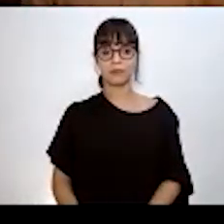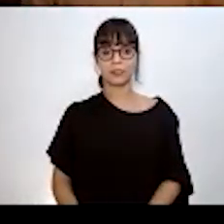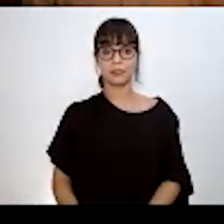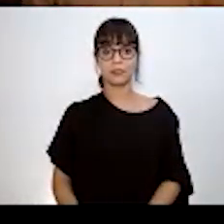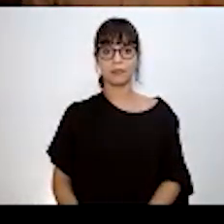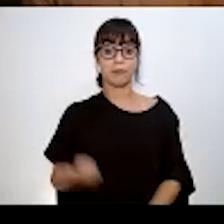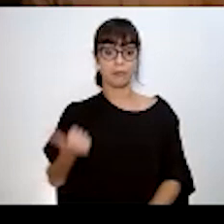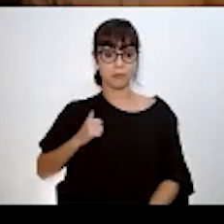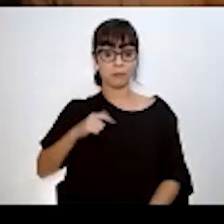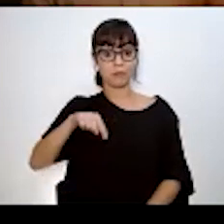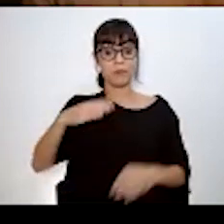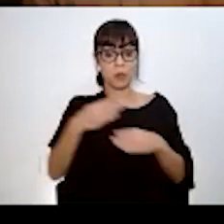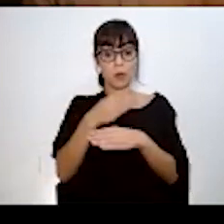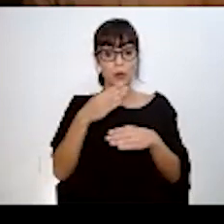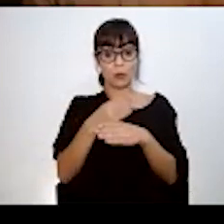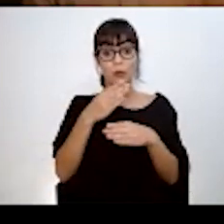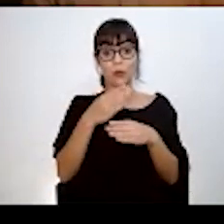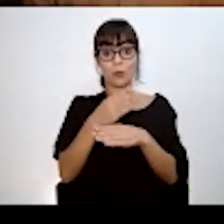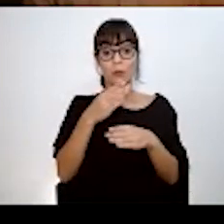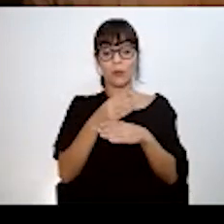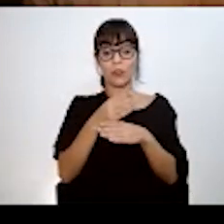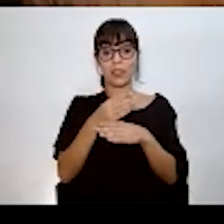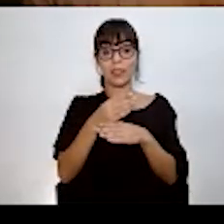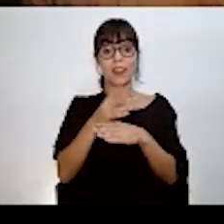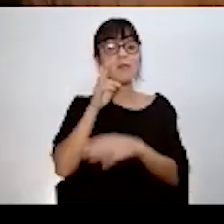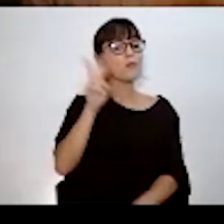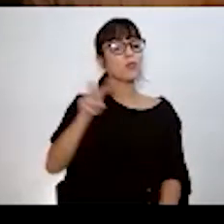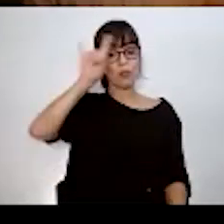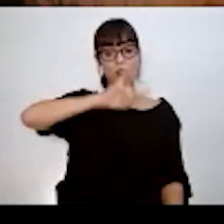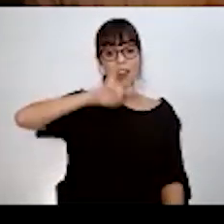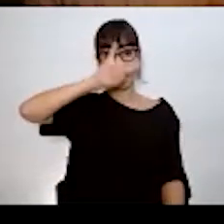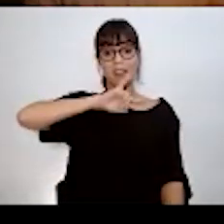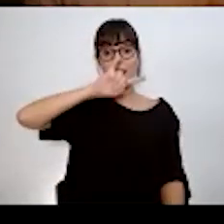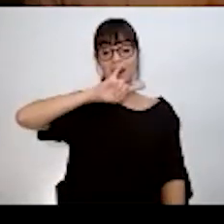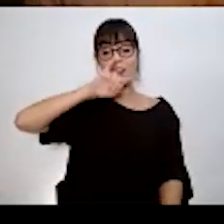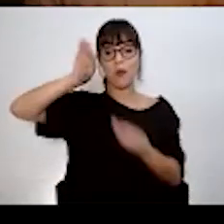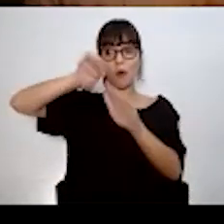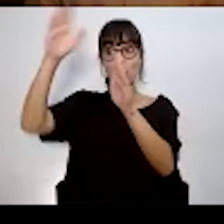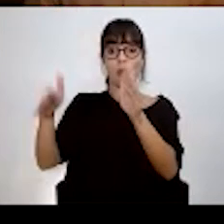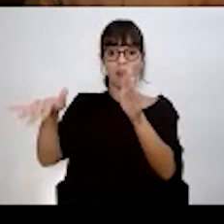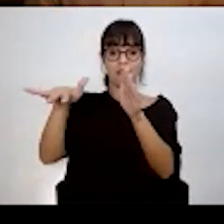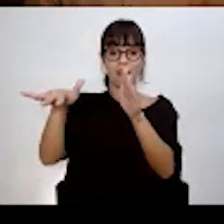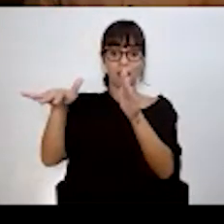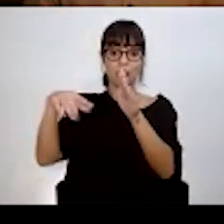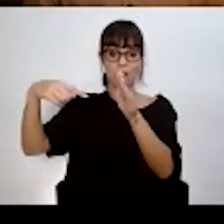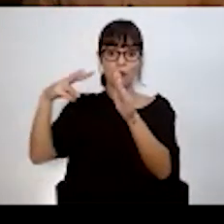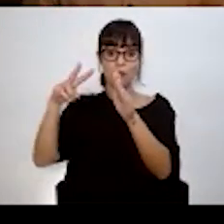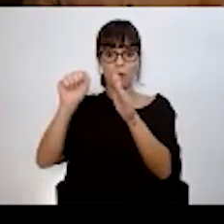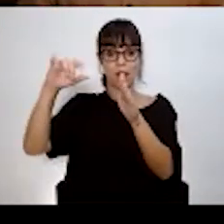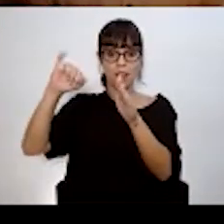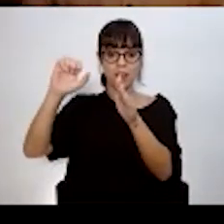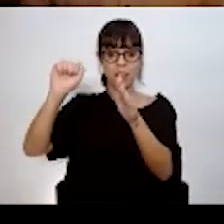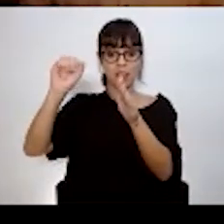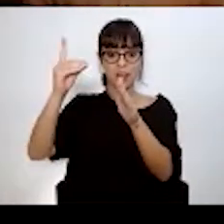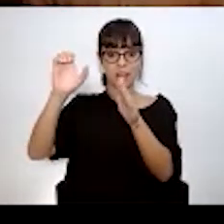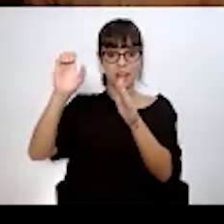octubre del Museo Canario, que son estos individuos de la cueva, de una cueva de Guayadeque, de una exploración de 1963, donde aparece una